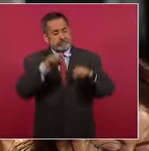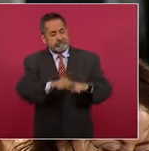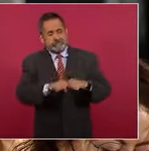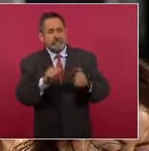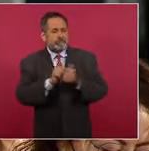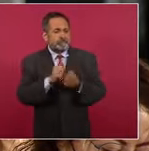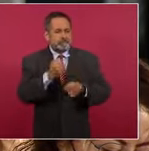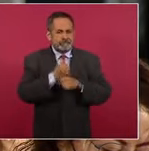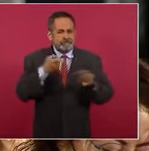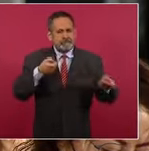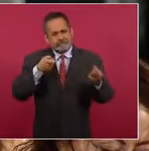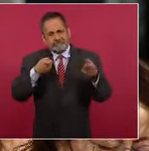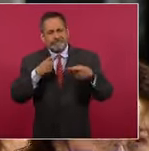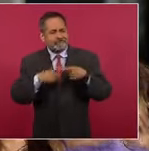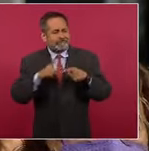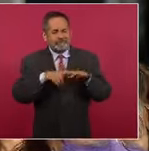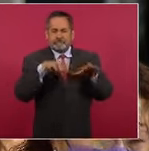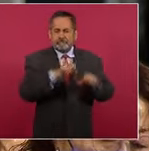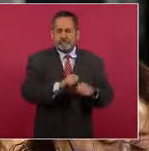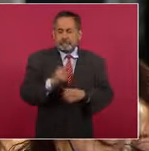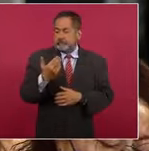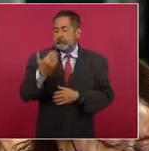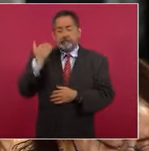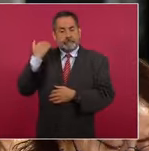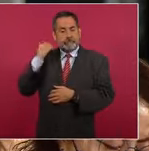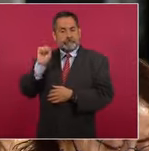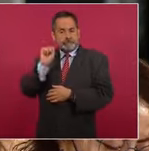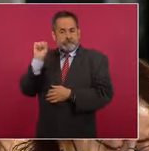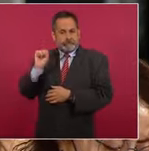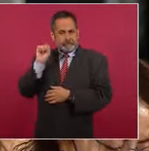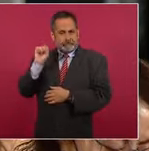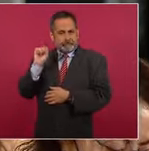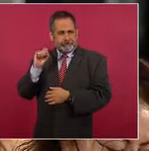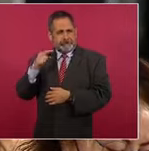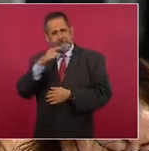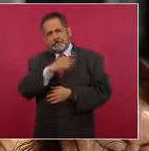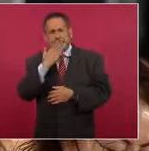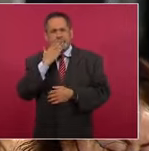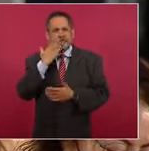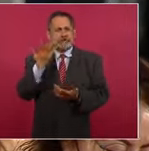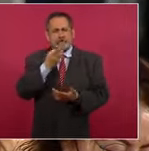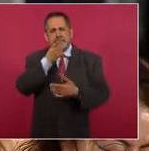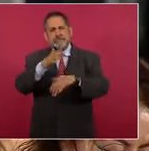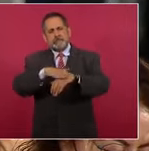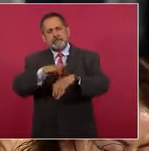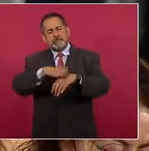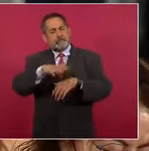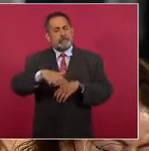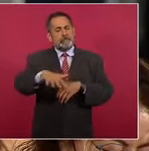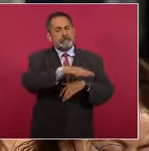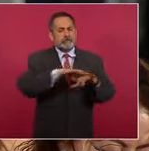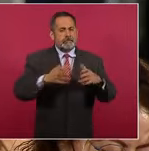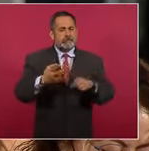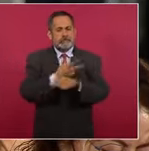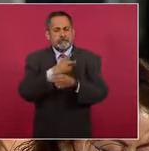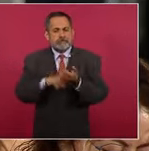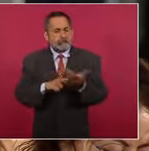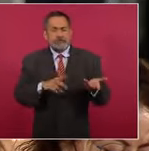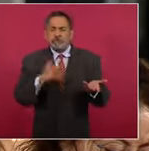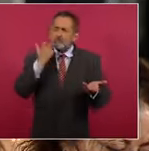de este suceso ocurrido el sábado en Altar y pues qué les diría a los ciudadanos de esta región que piden